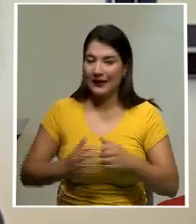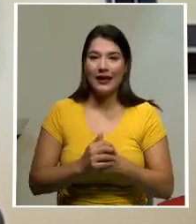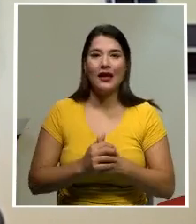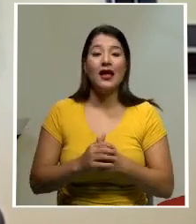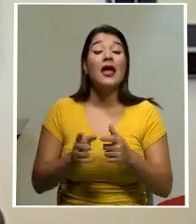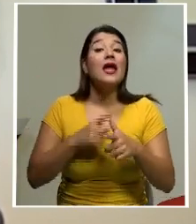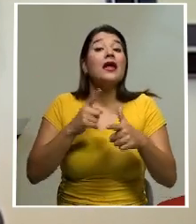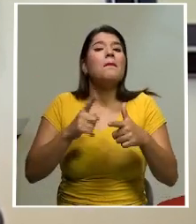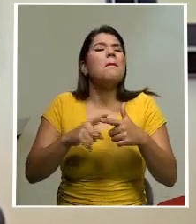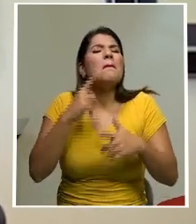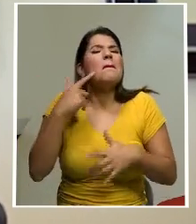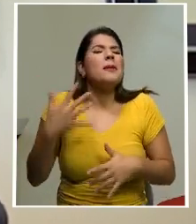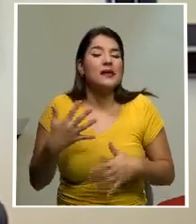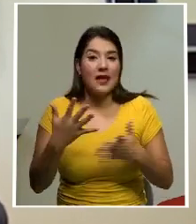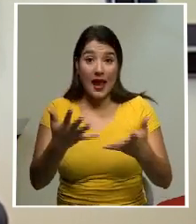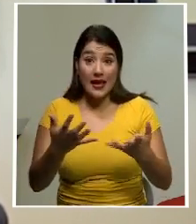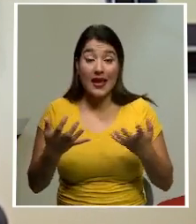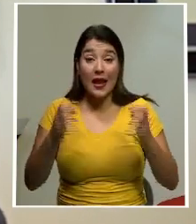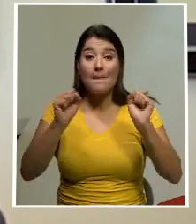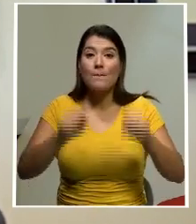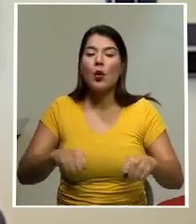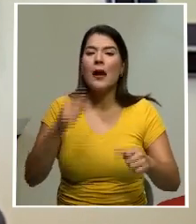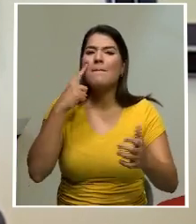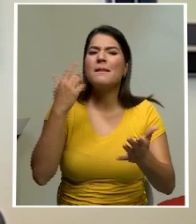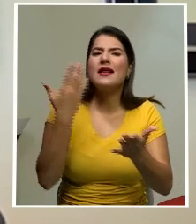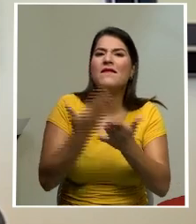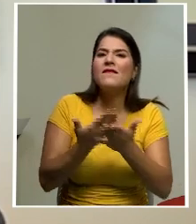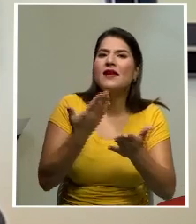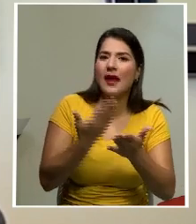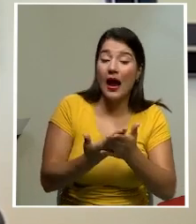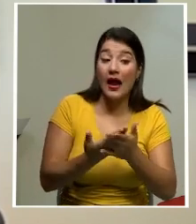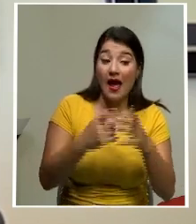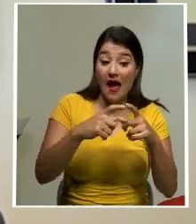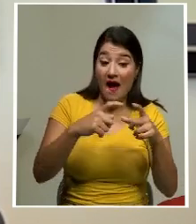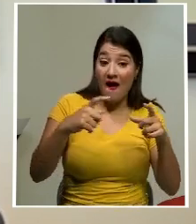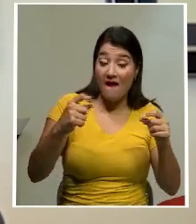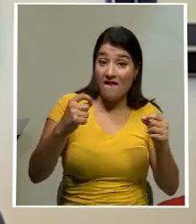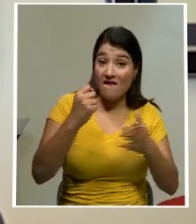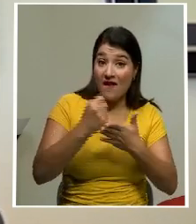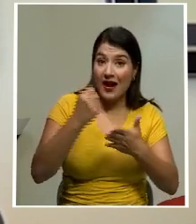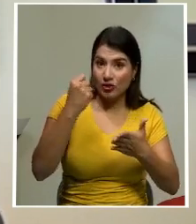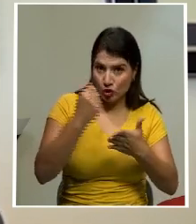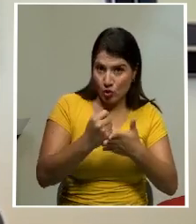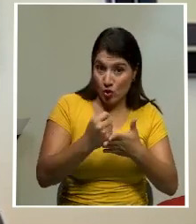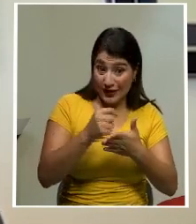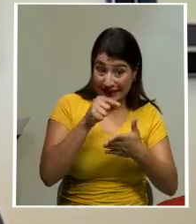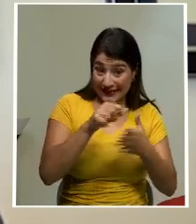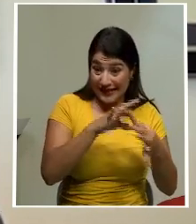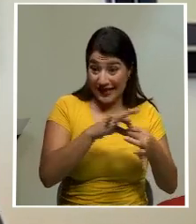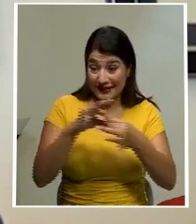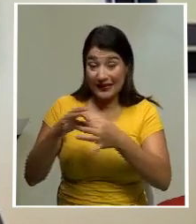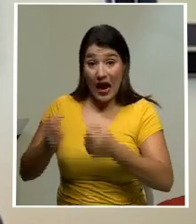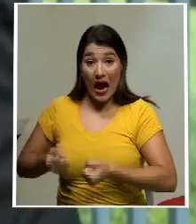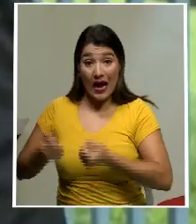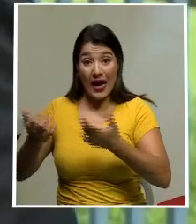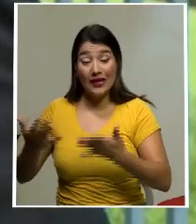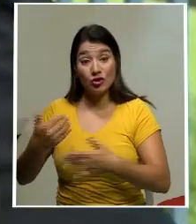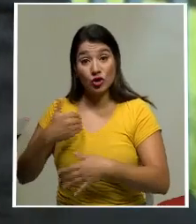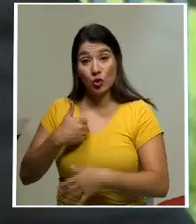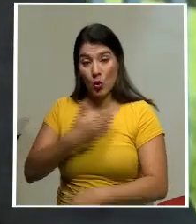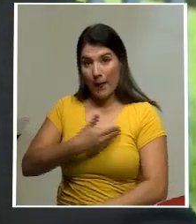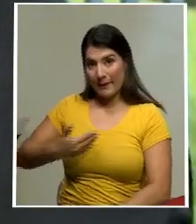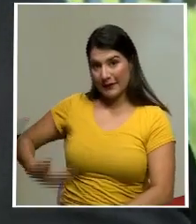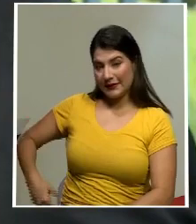busca es verificar la emisión de las facturas correspondientes a los gastos asociados a este viaje. De acuerdo